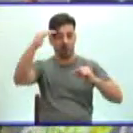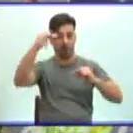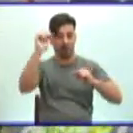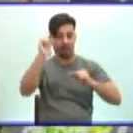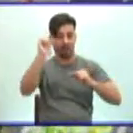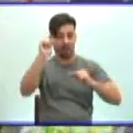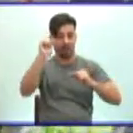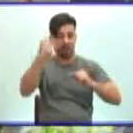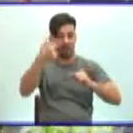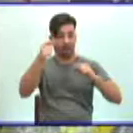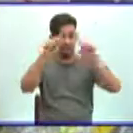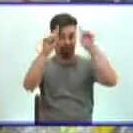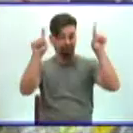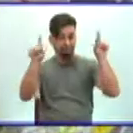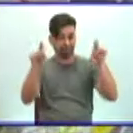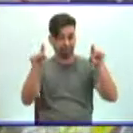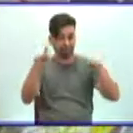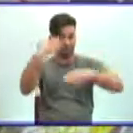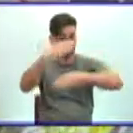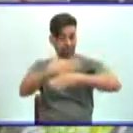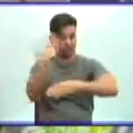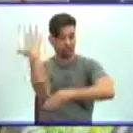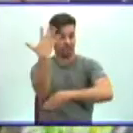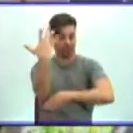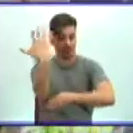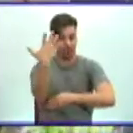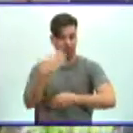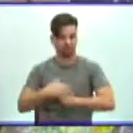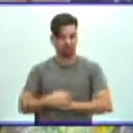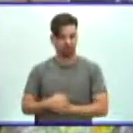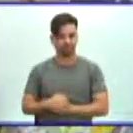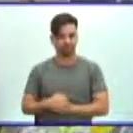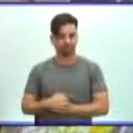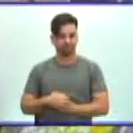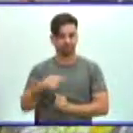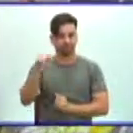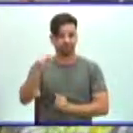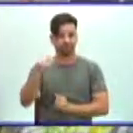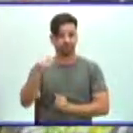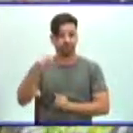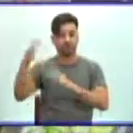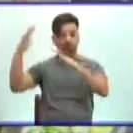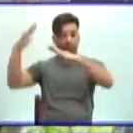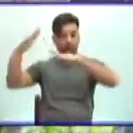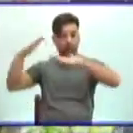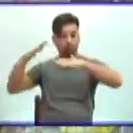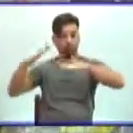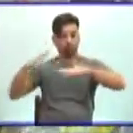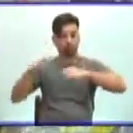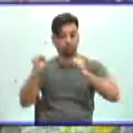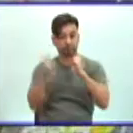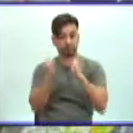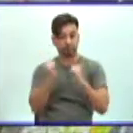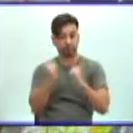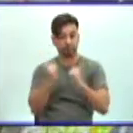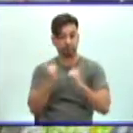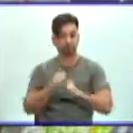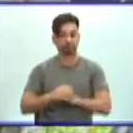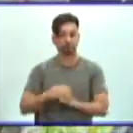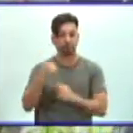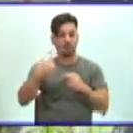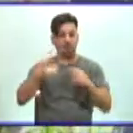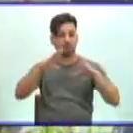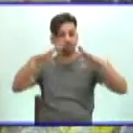vientos fuertes en zonas de la costa norte en Cuba. Y aquí tenemos el frente que se disipa, pero que hay nubosidad sobre Cuba y se